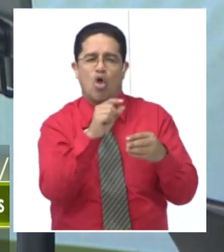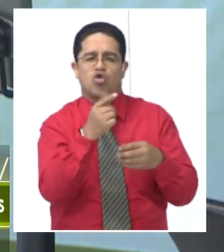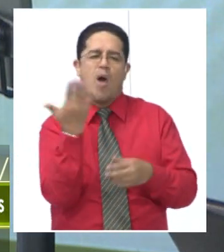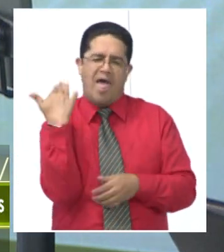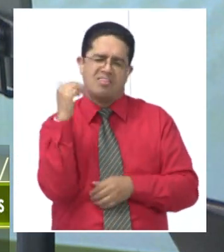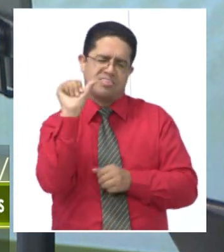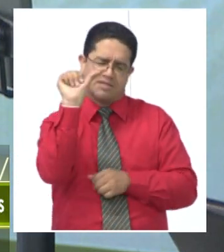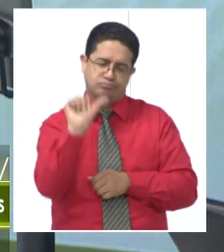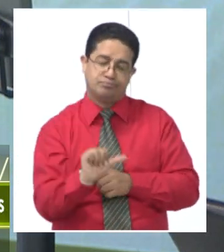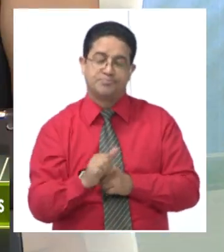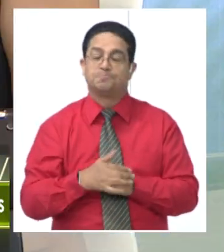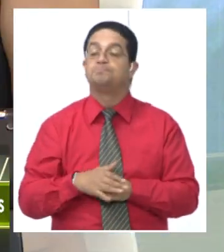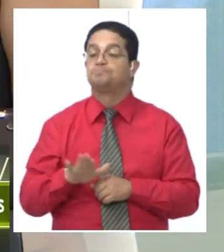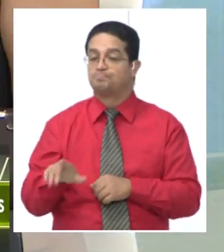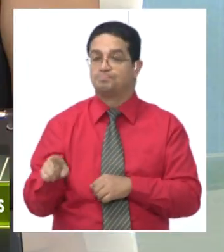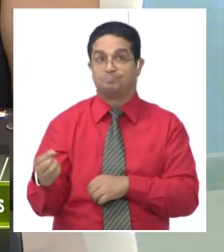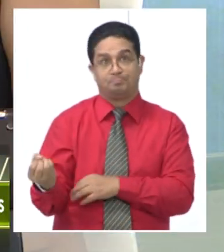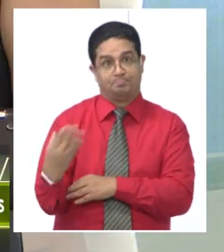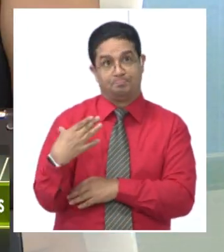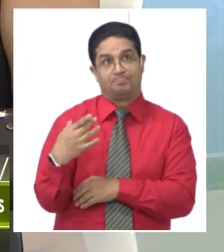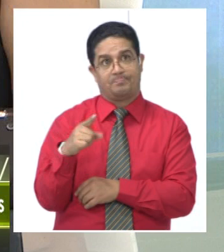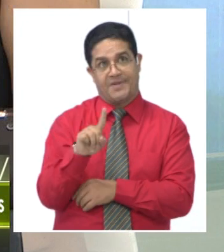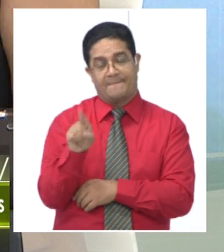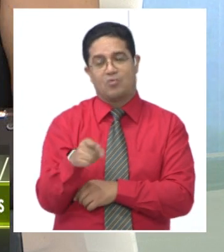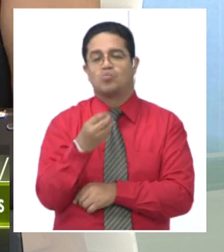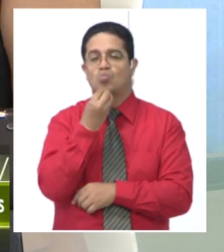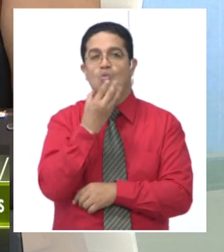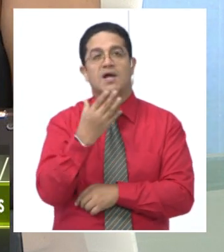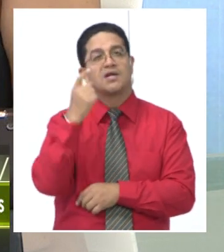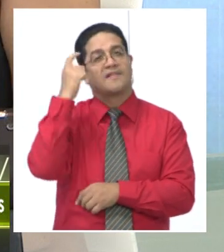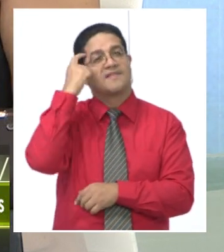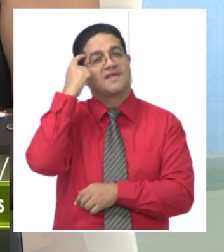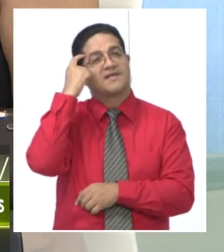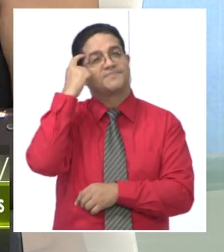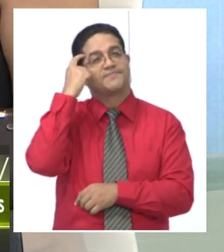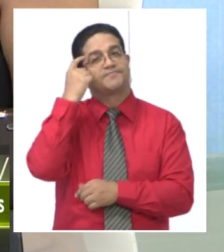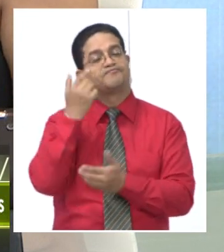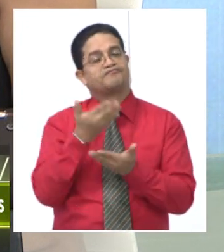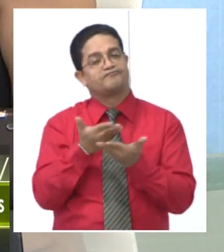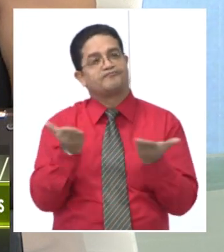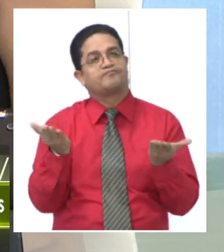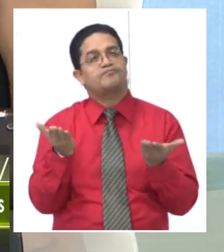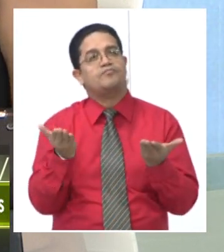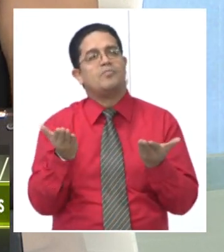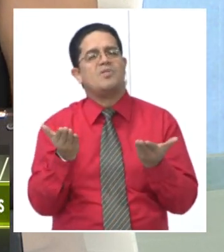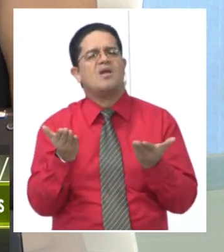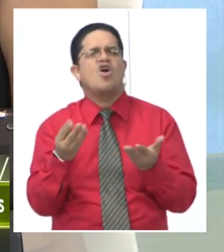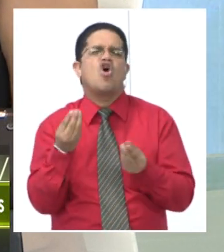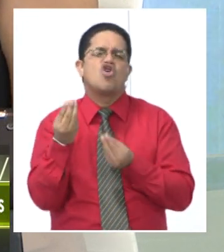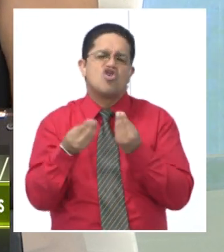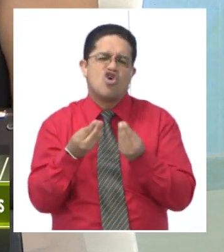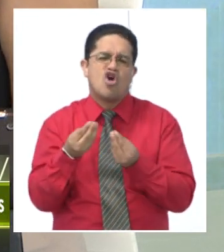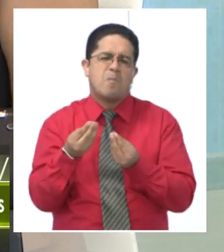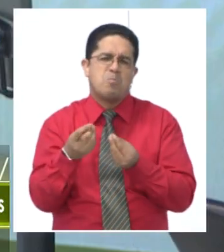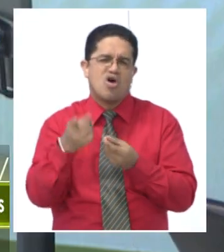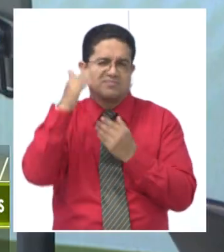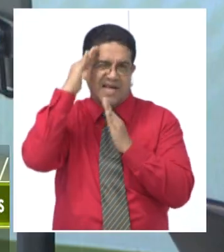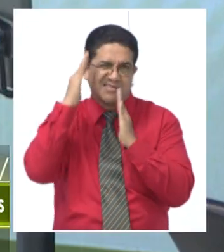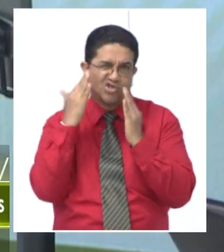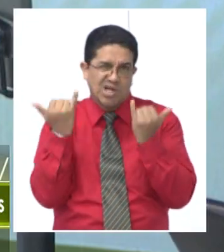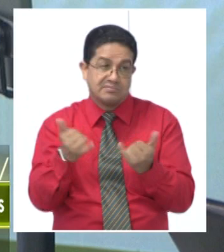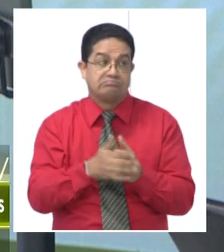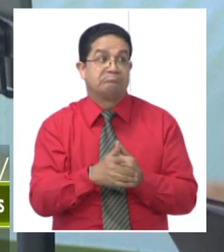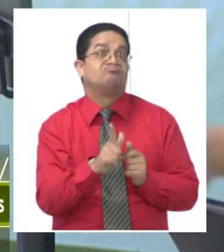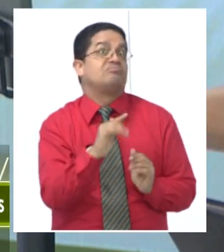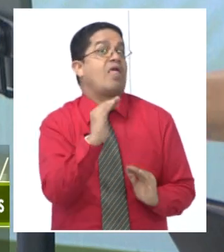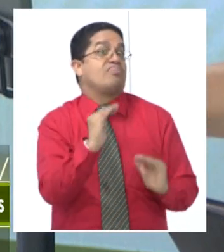previamente. Por supuesto, por acá Doris de Marcano nos dice, buenos días, o buenas tardes para ti, Doris, ¿cuál es el tratamiento actual? Depende de